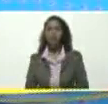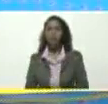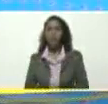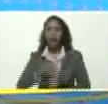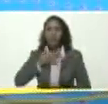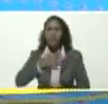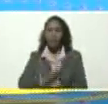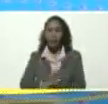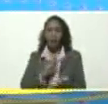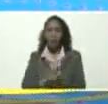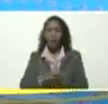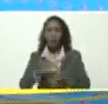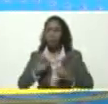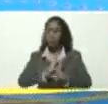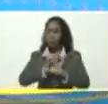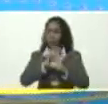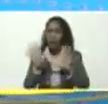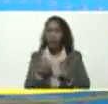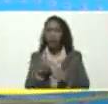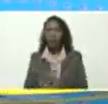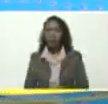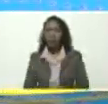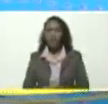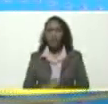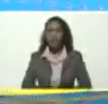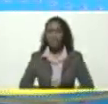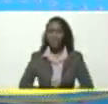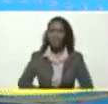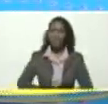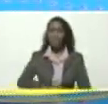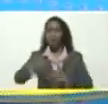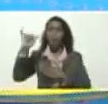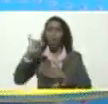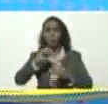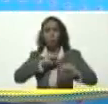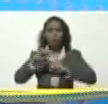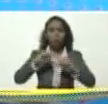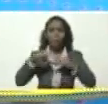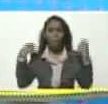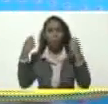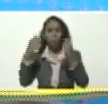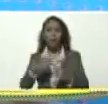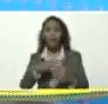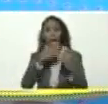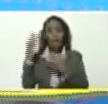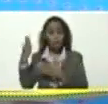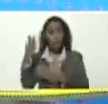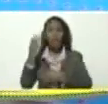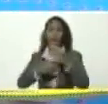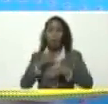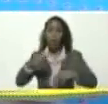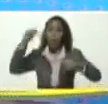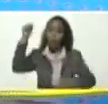y cordura y máxima movilización popular. Y así fue. Y